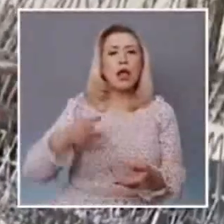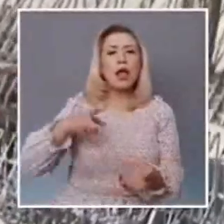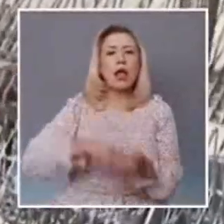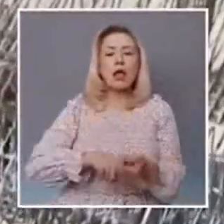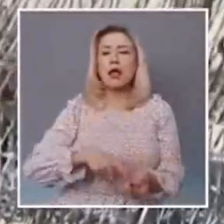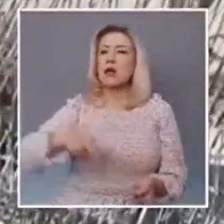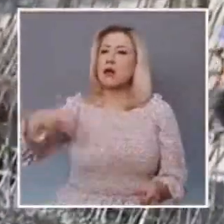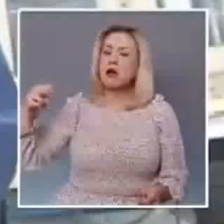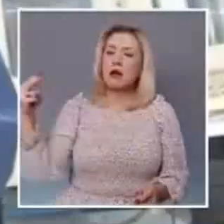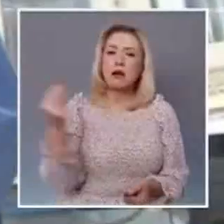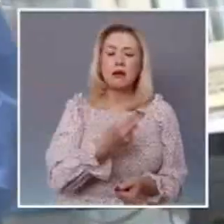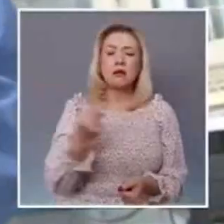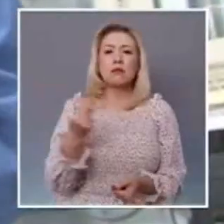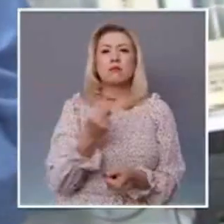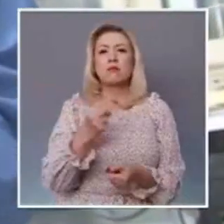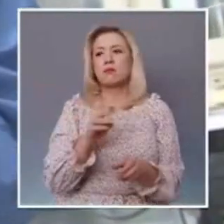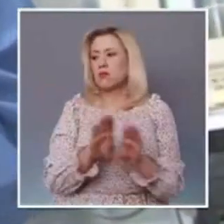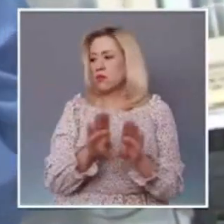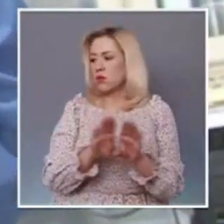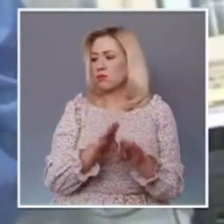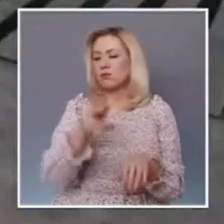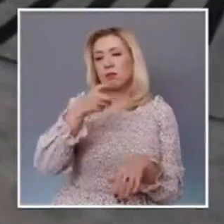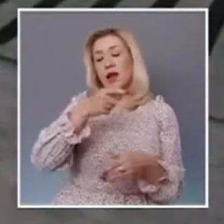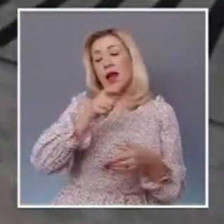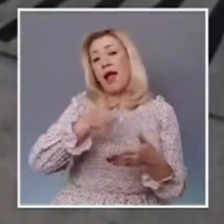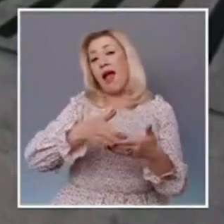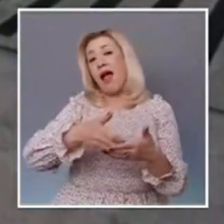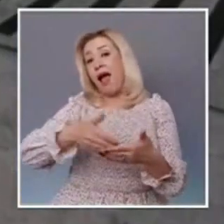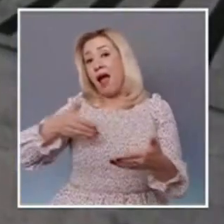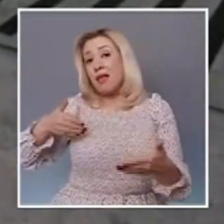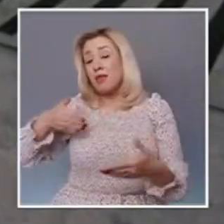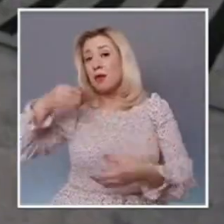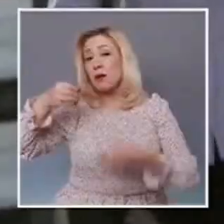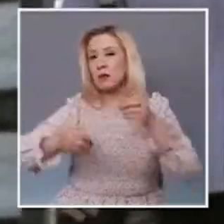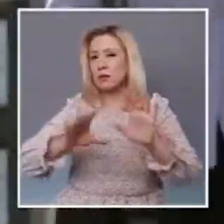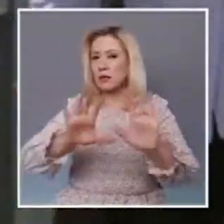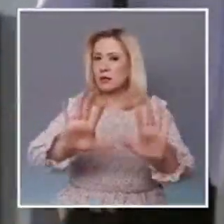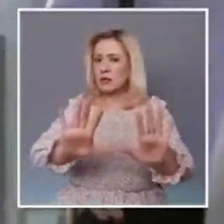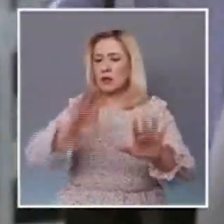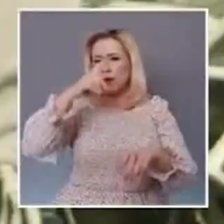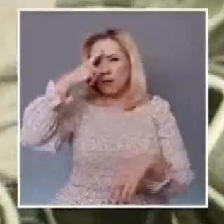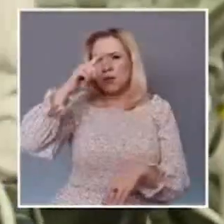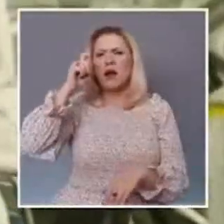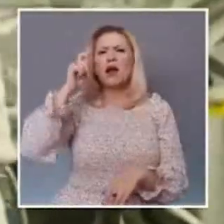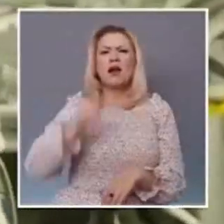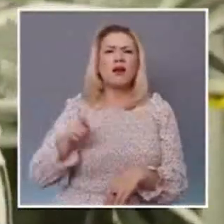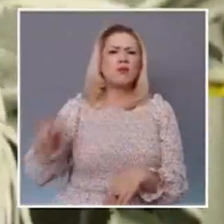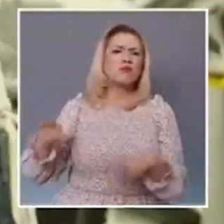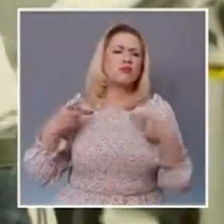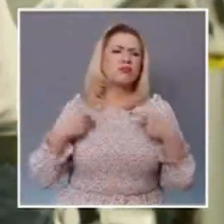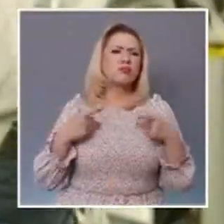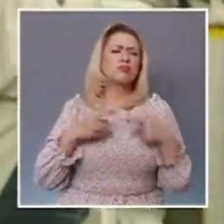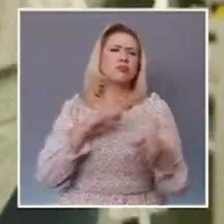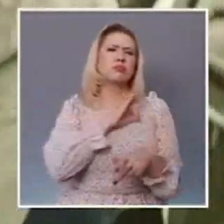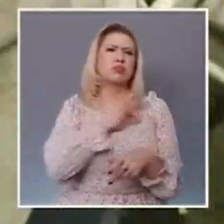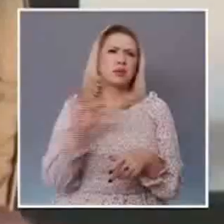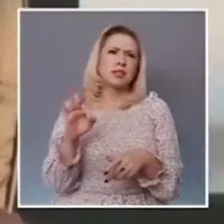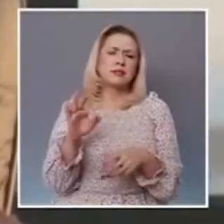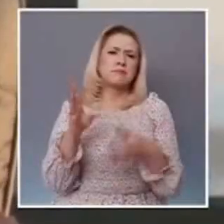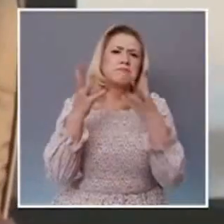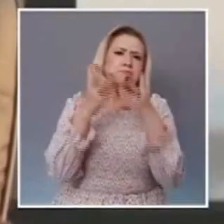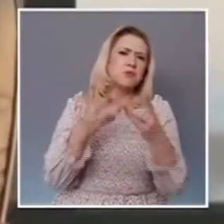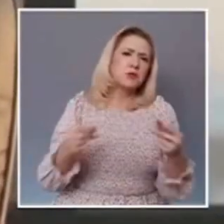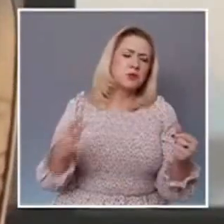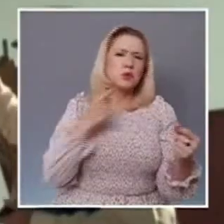etapa de conciliación antes de acudir al juicio, ya que permite al accionante llegar a una solución amistosa, misma que de no